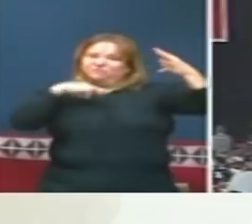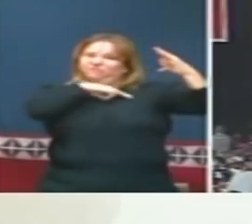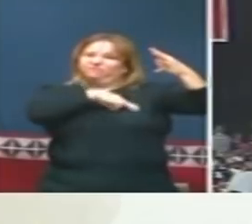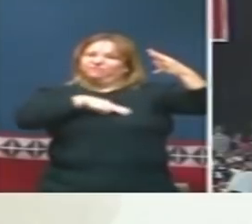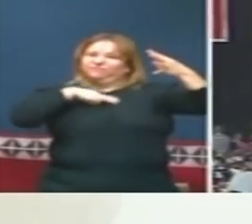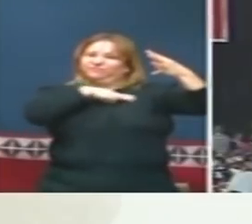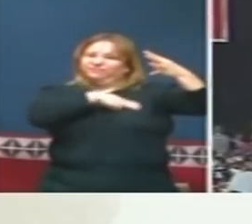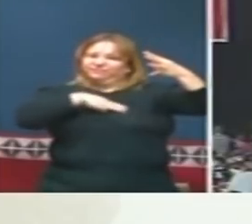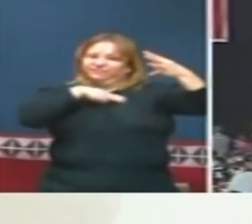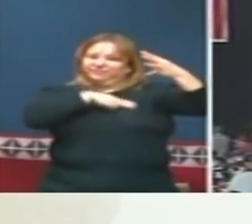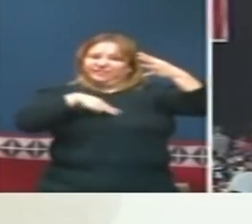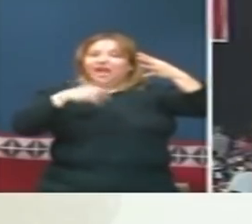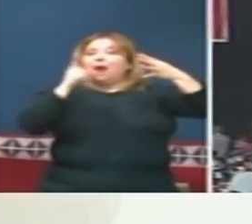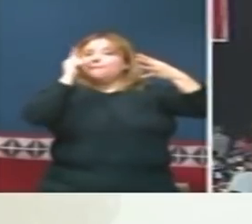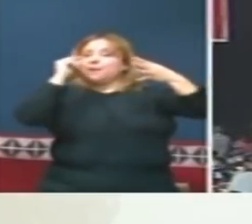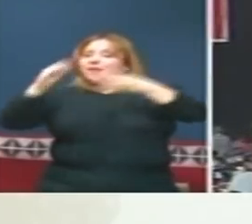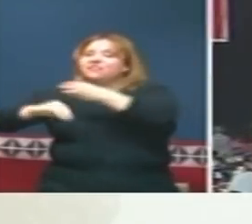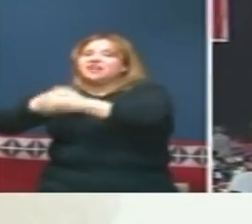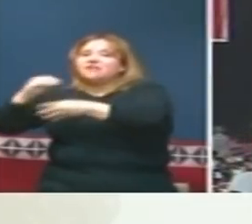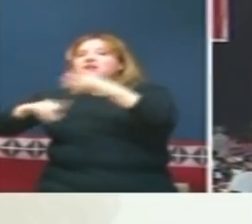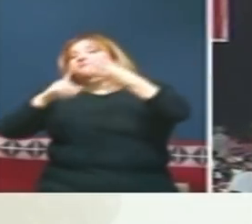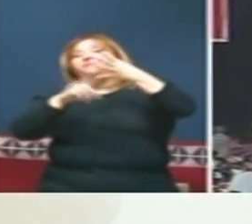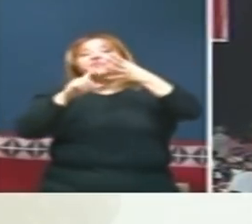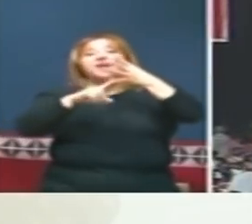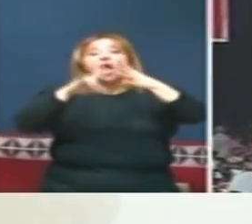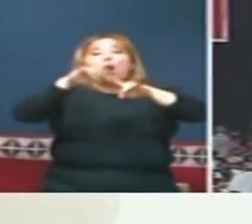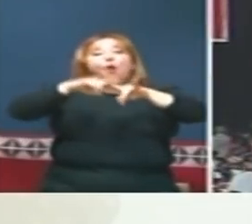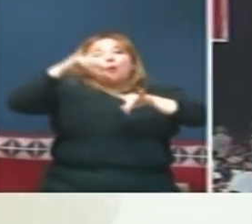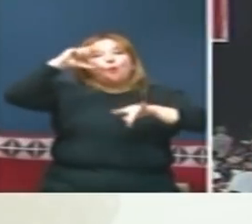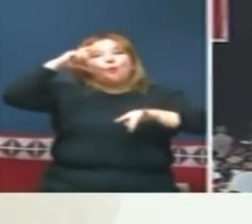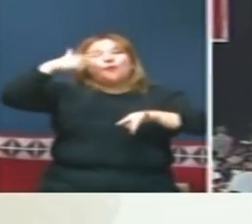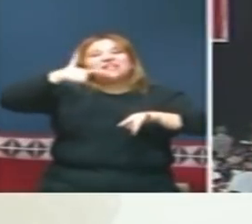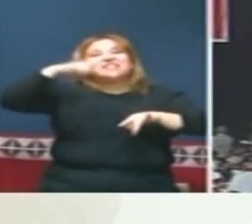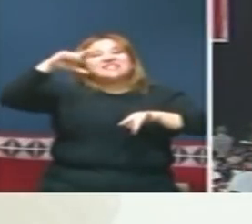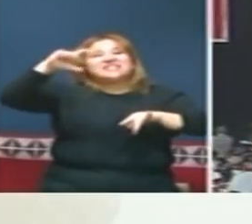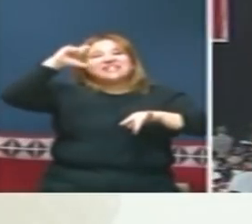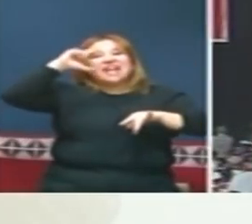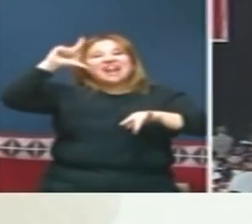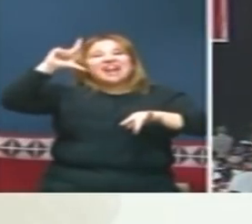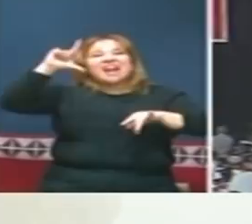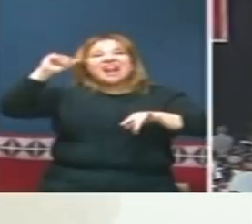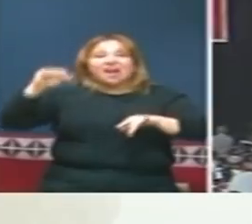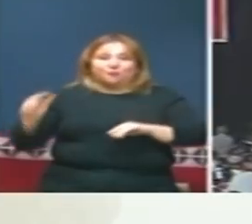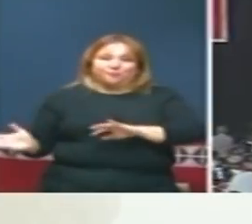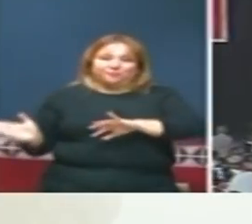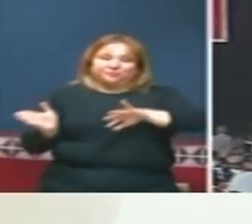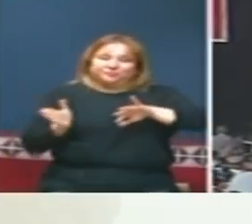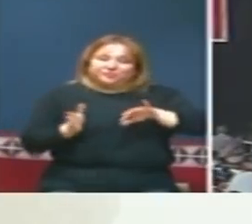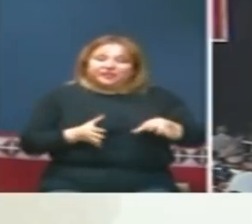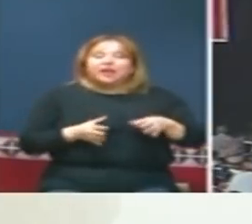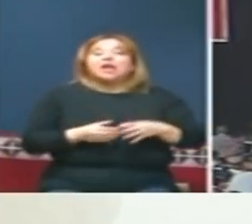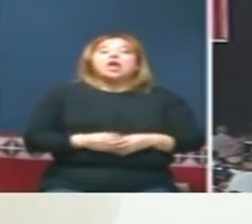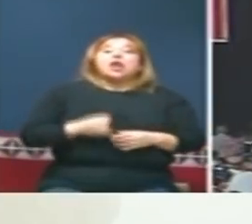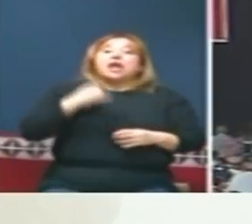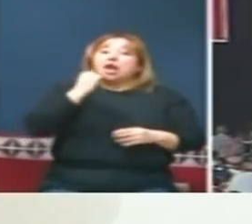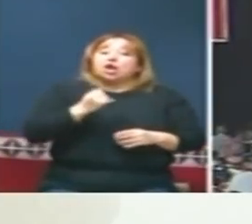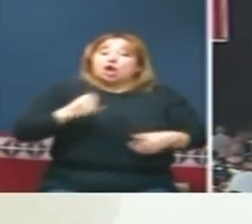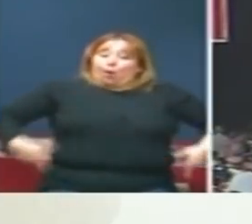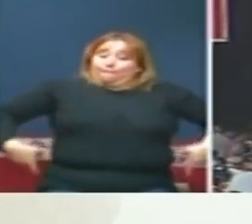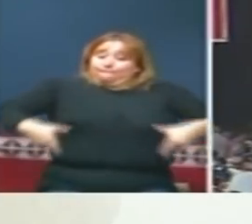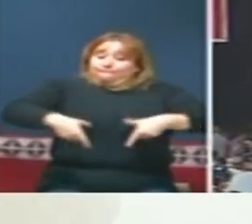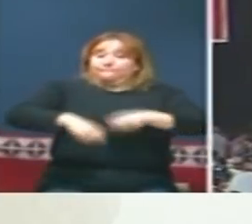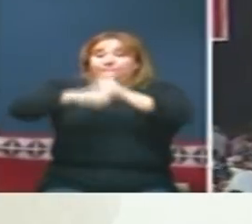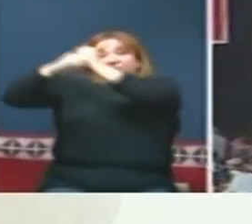laico y padre de familia, Wenceslao Pedernera. Haciéndonos eco de las palabras de Monseñor